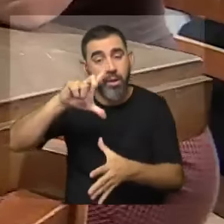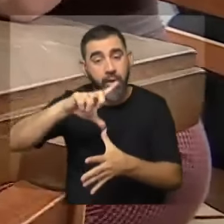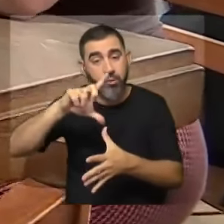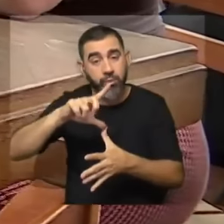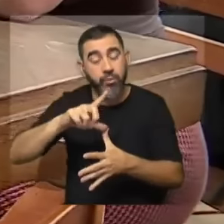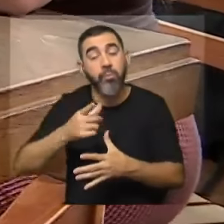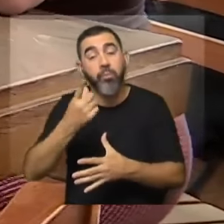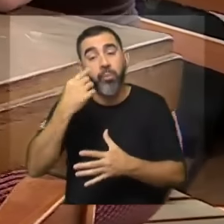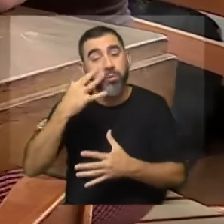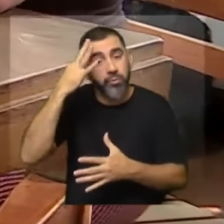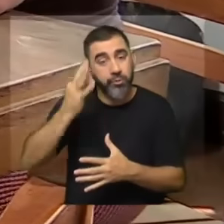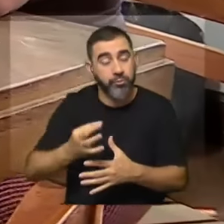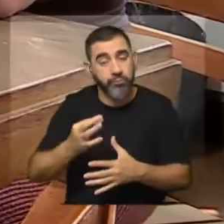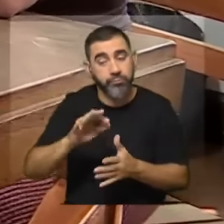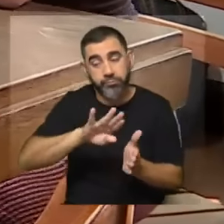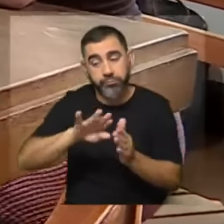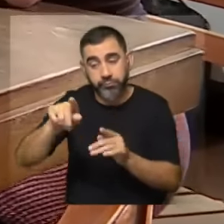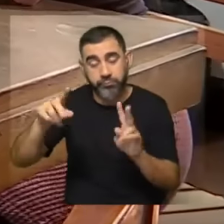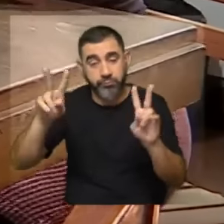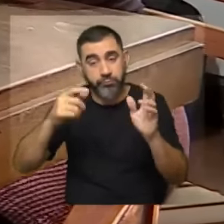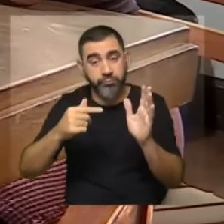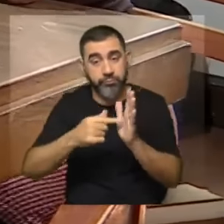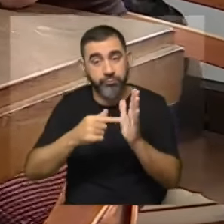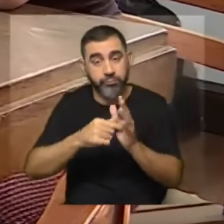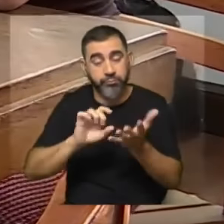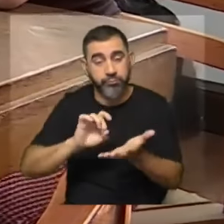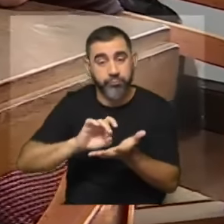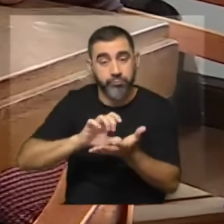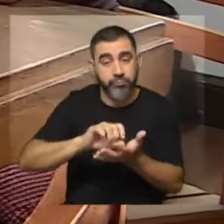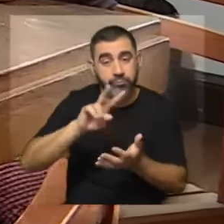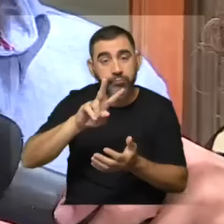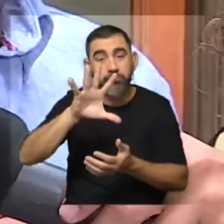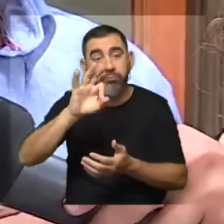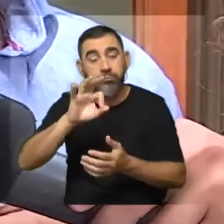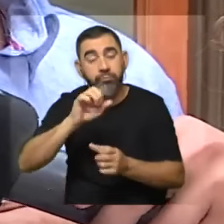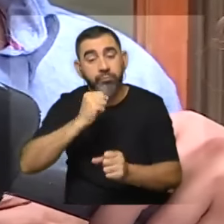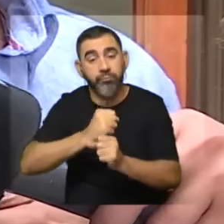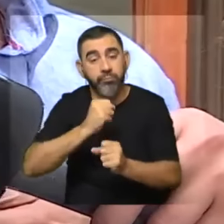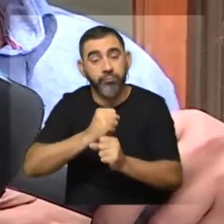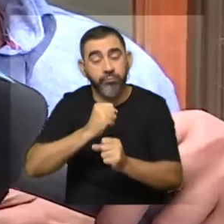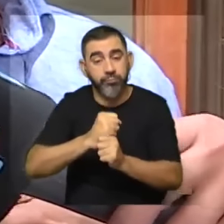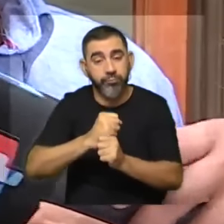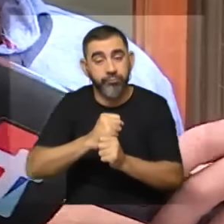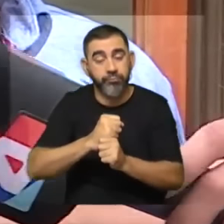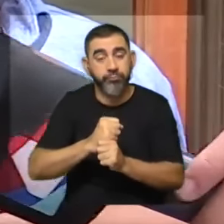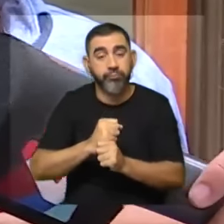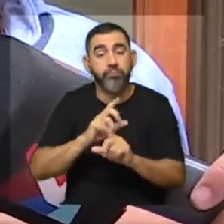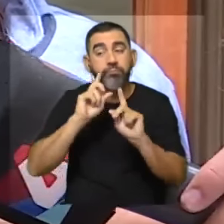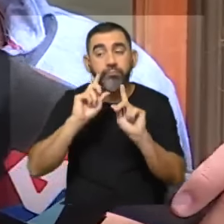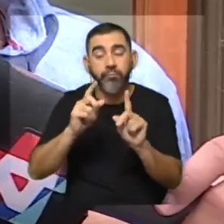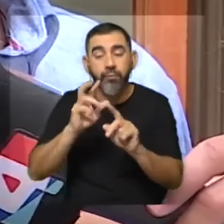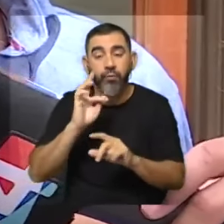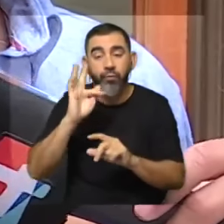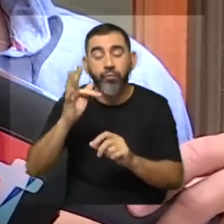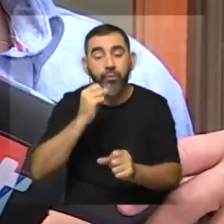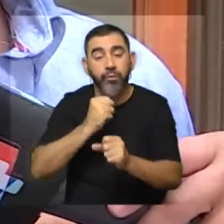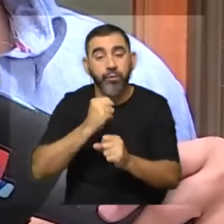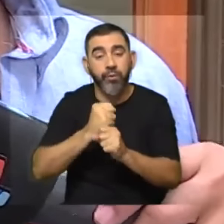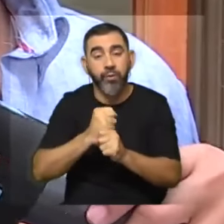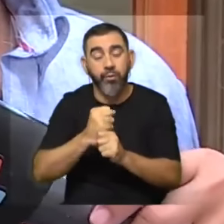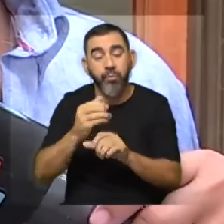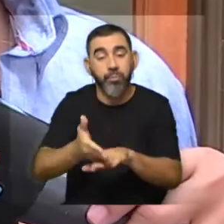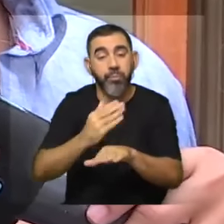entendemos que más allá de este hecho puntual de las desvinculaciones 251 compañeros y compañeras tiene que haber a futuro un trabajo con todos los